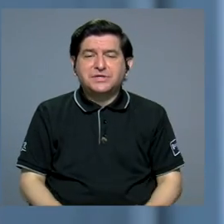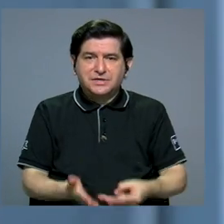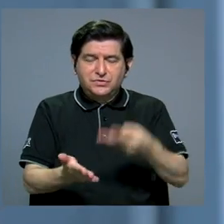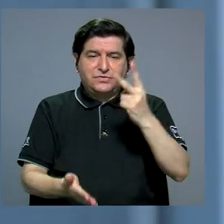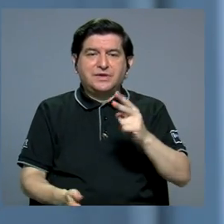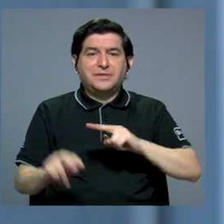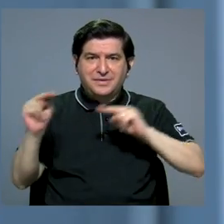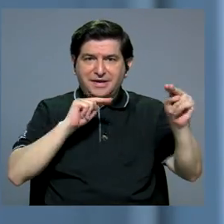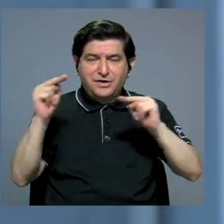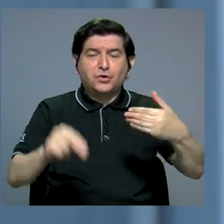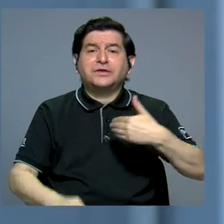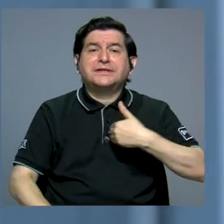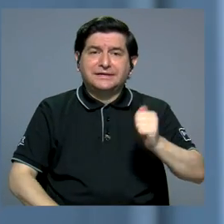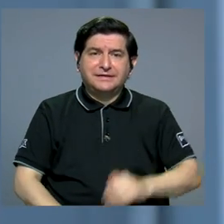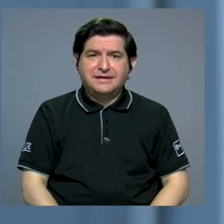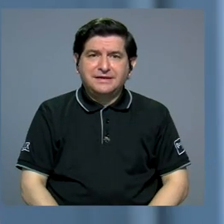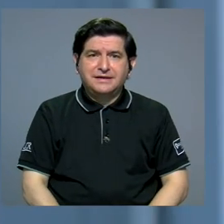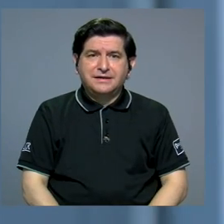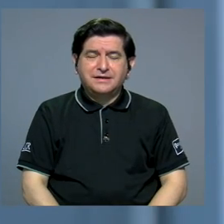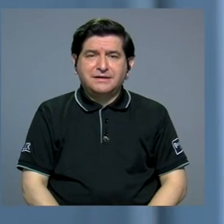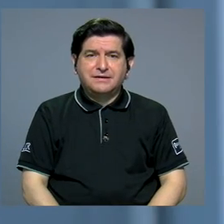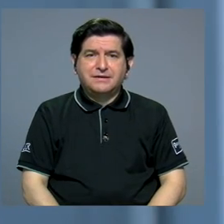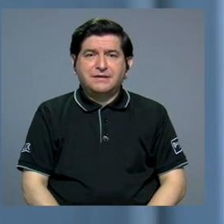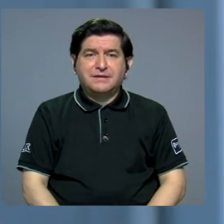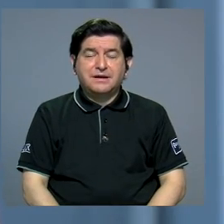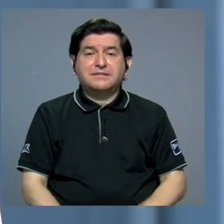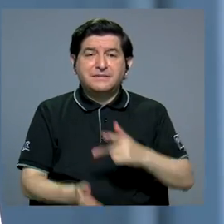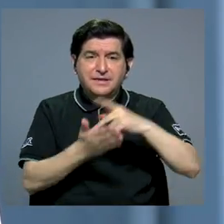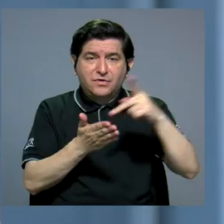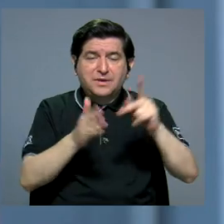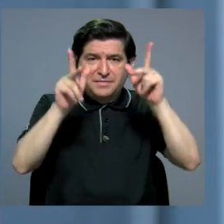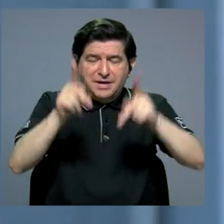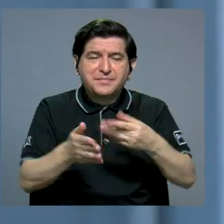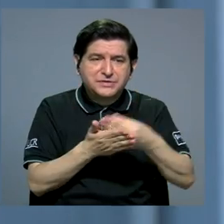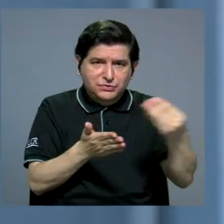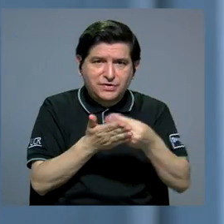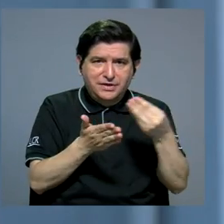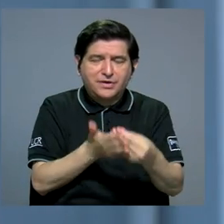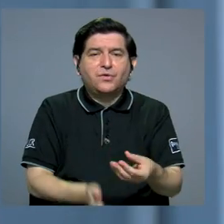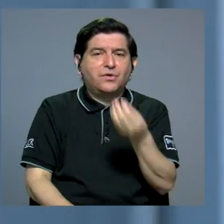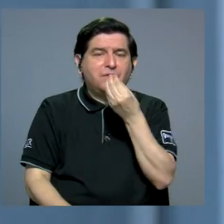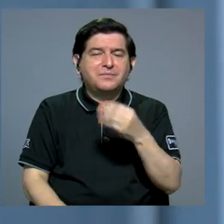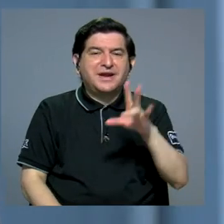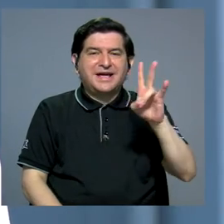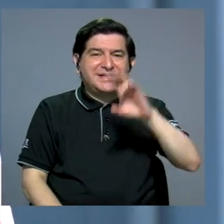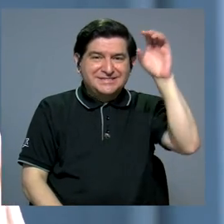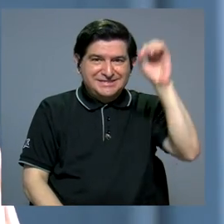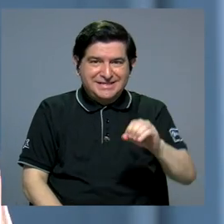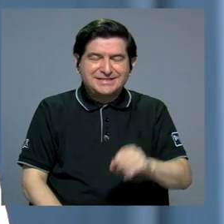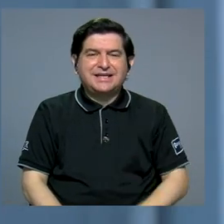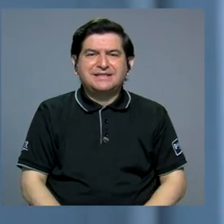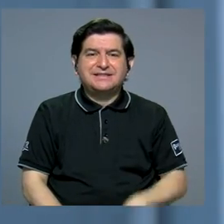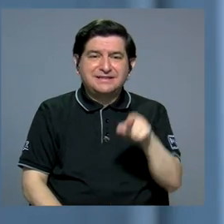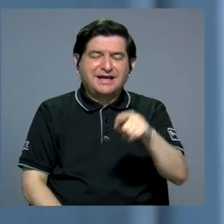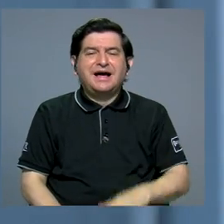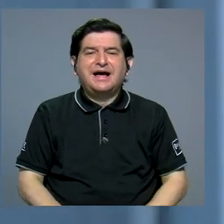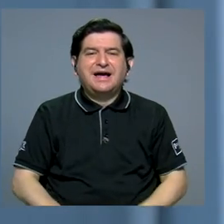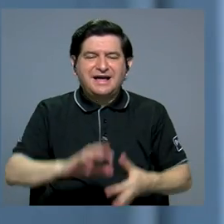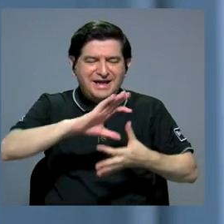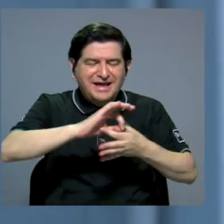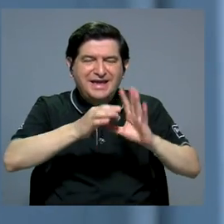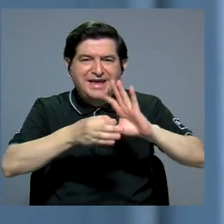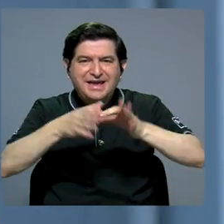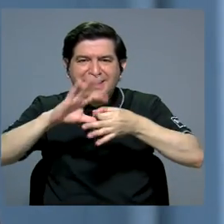valor total del negocio. Es decir, un consumidor, de lo que paga una persona consumidora, el 70% queda en la cadena